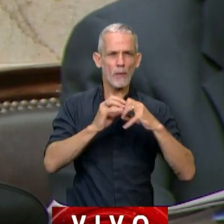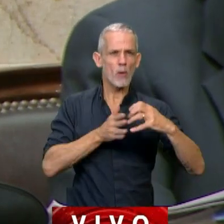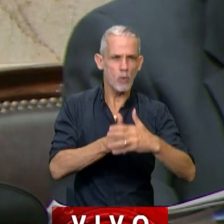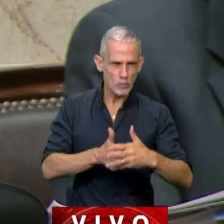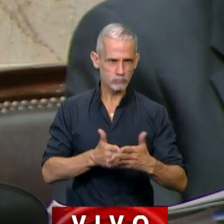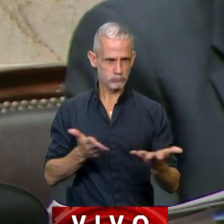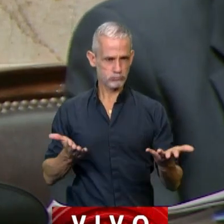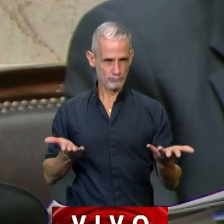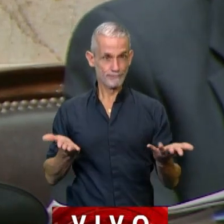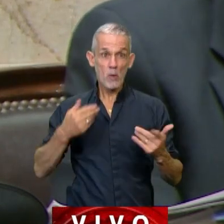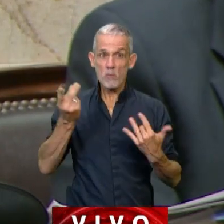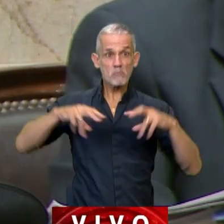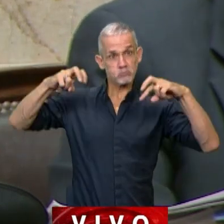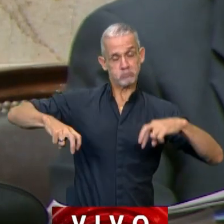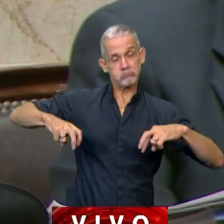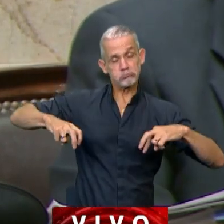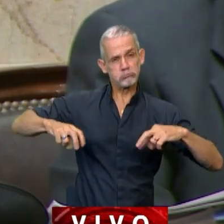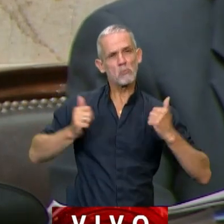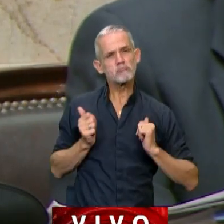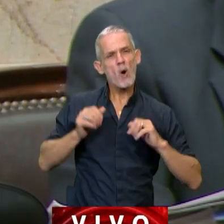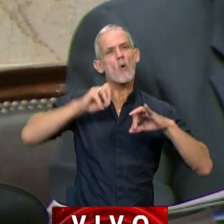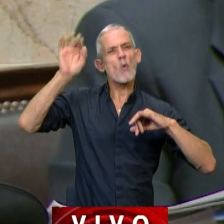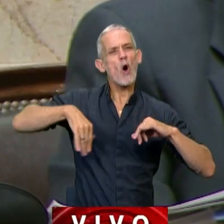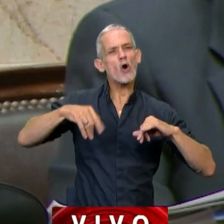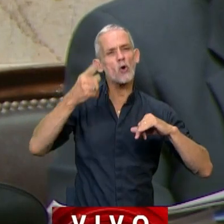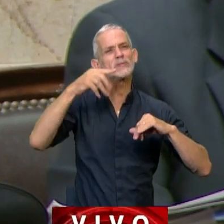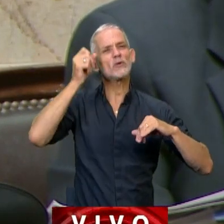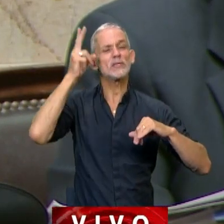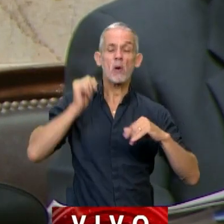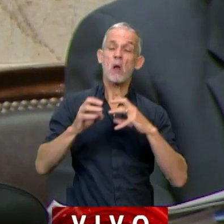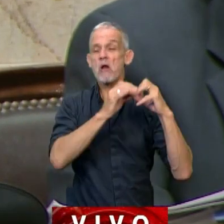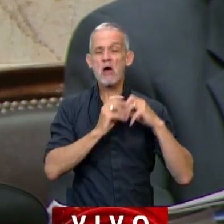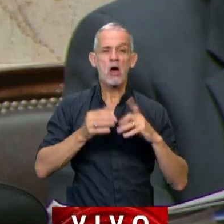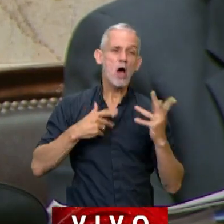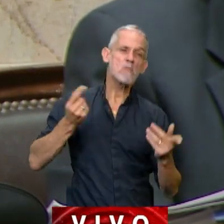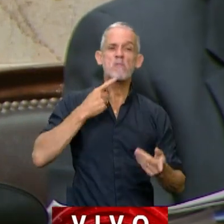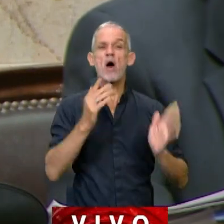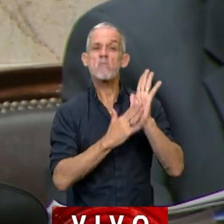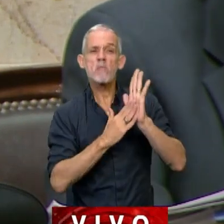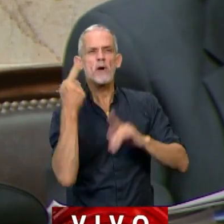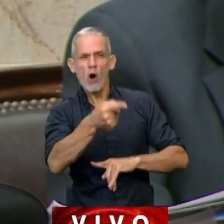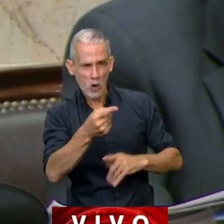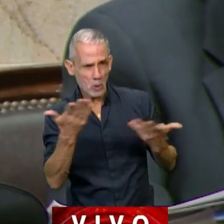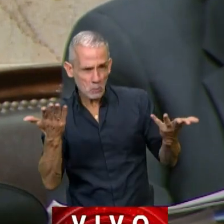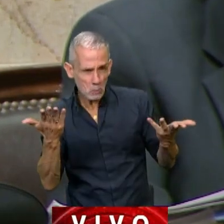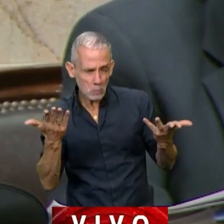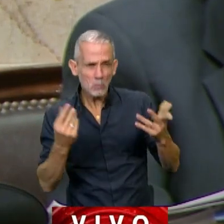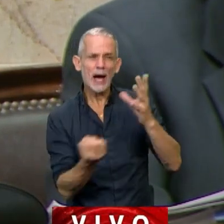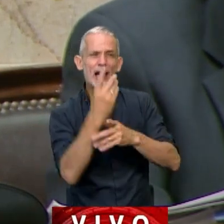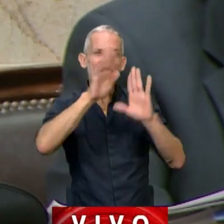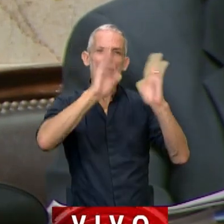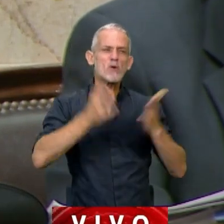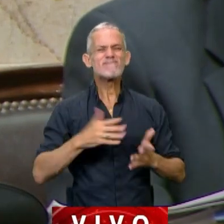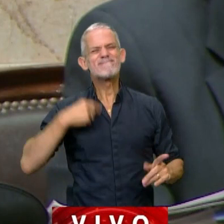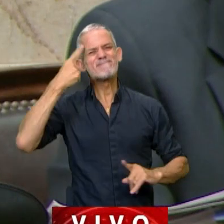Porque pueden sentarse dar quórum debatir argumentar en contra de la creación